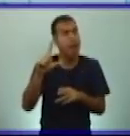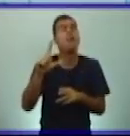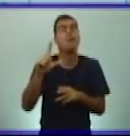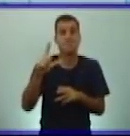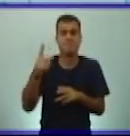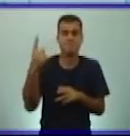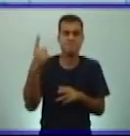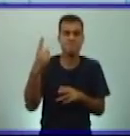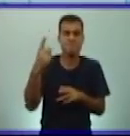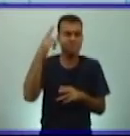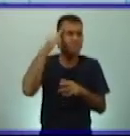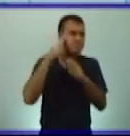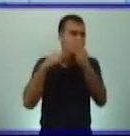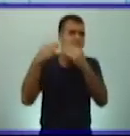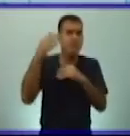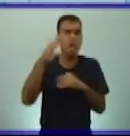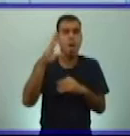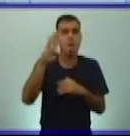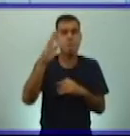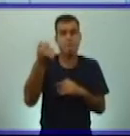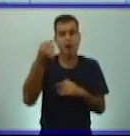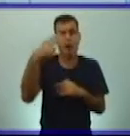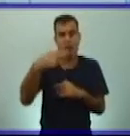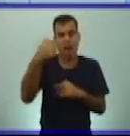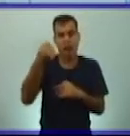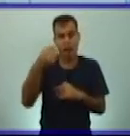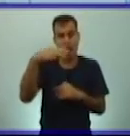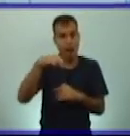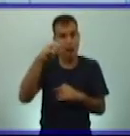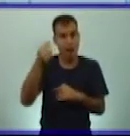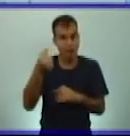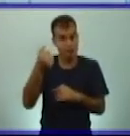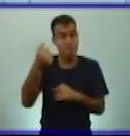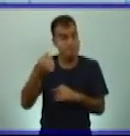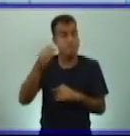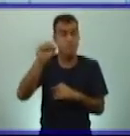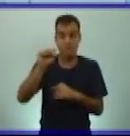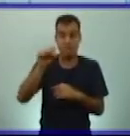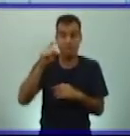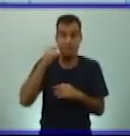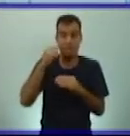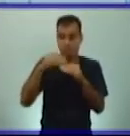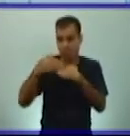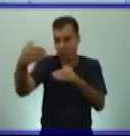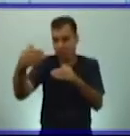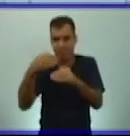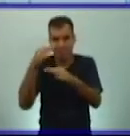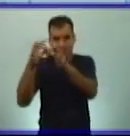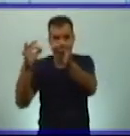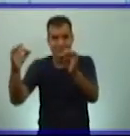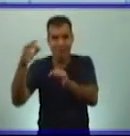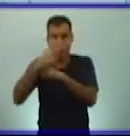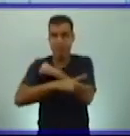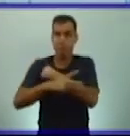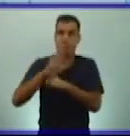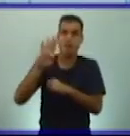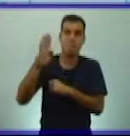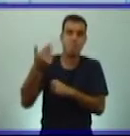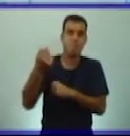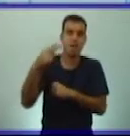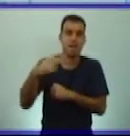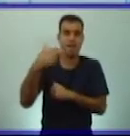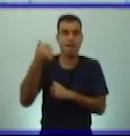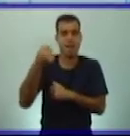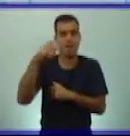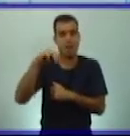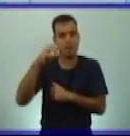unos 50 a 150 kilómetros, se interpone entre el archipiélago y el de Bahamas, los cuales constituyen el límite